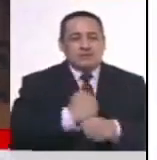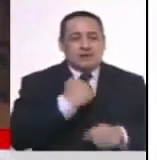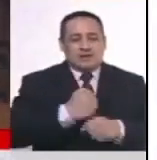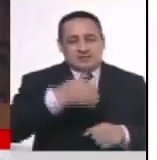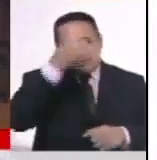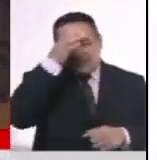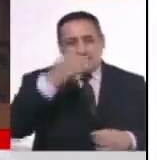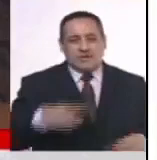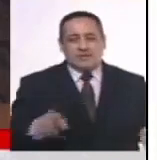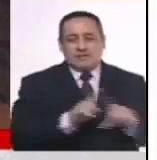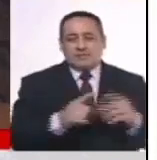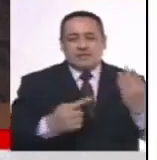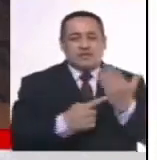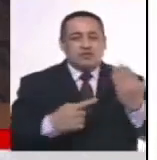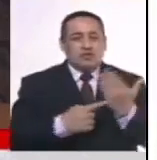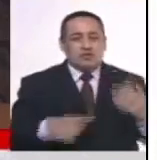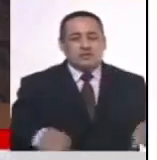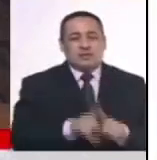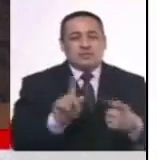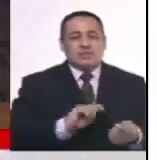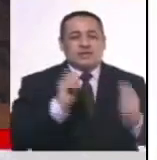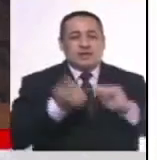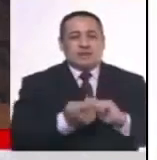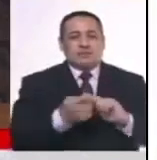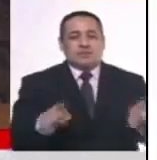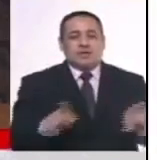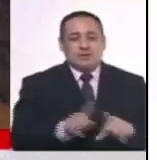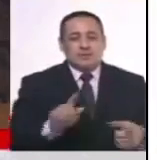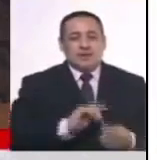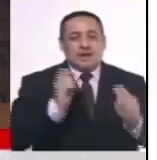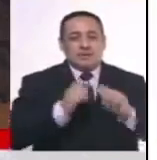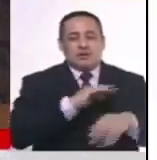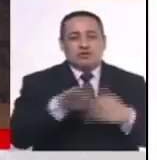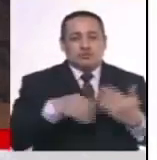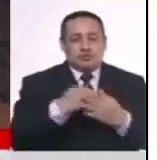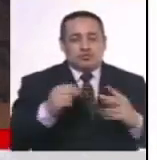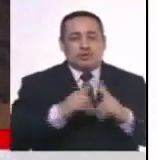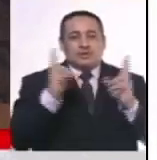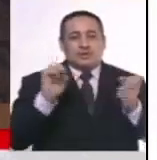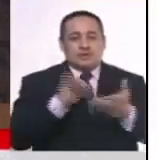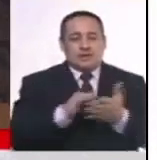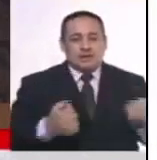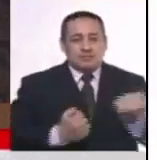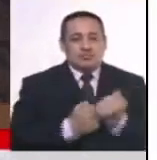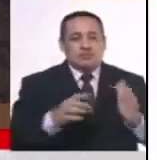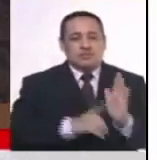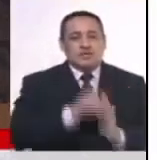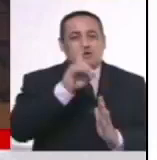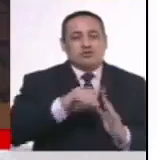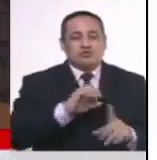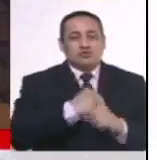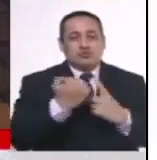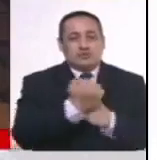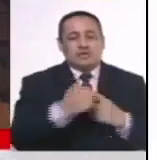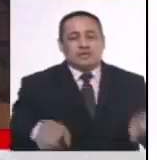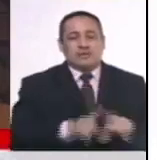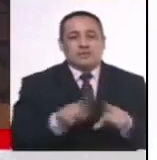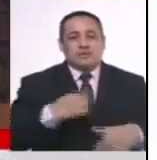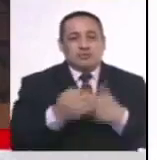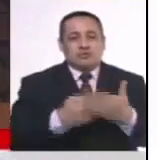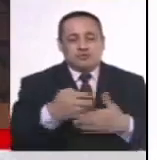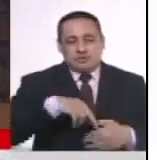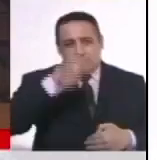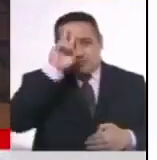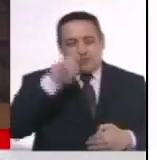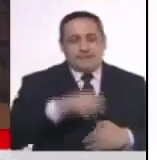científica, tecnológica e innovación para convertirla en el motor que impulse el desarrollo social y productivo del